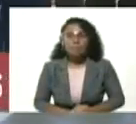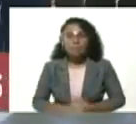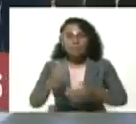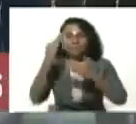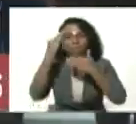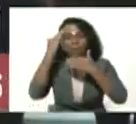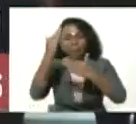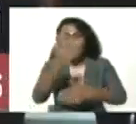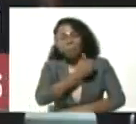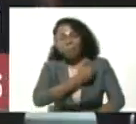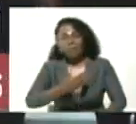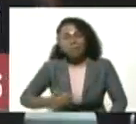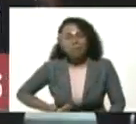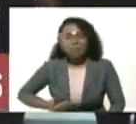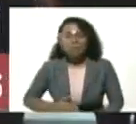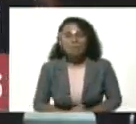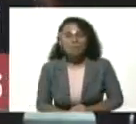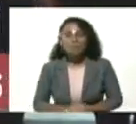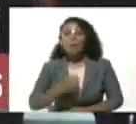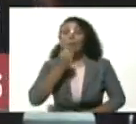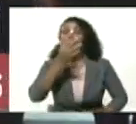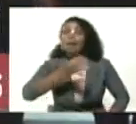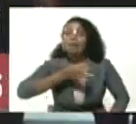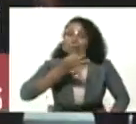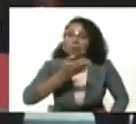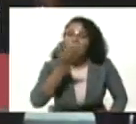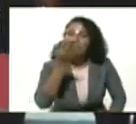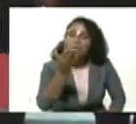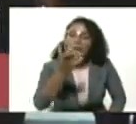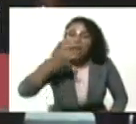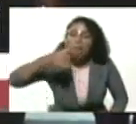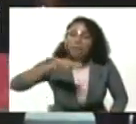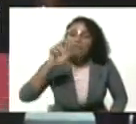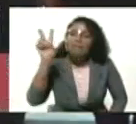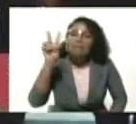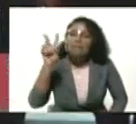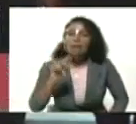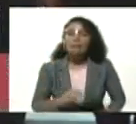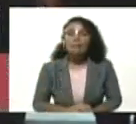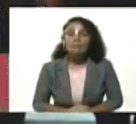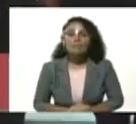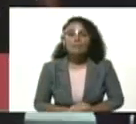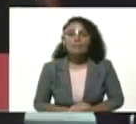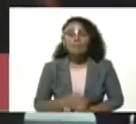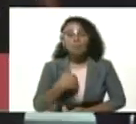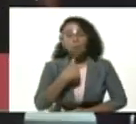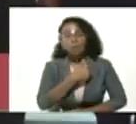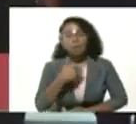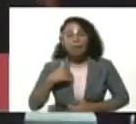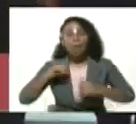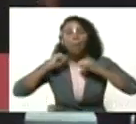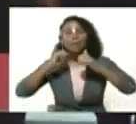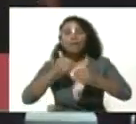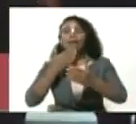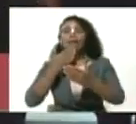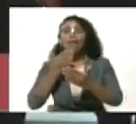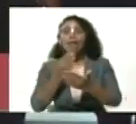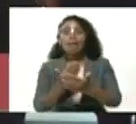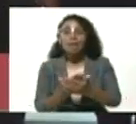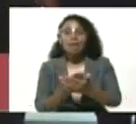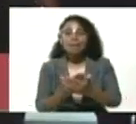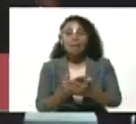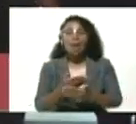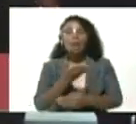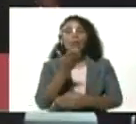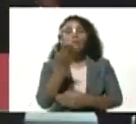Saludos, presidente. Muy buenas tardes para usted y para el pueblo venezolano. Quiero comenzar por agradecerle a